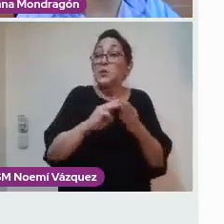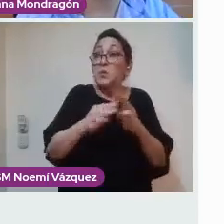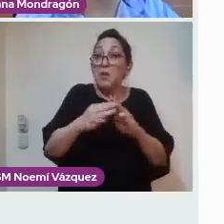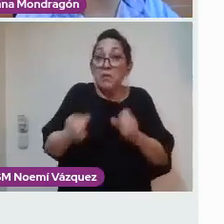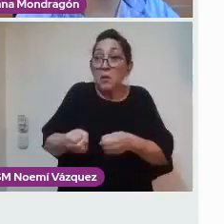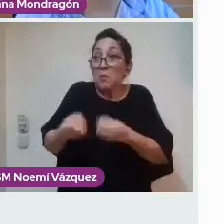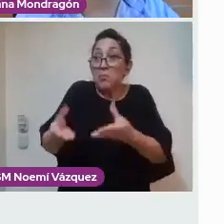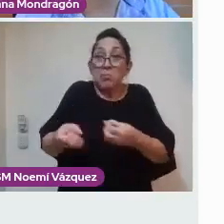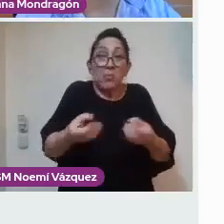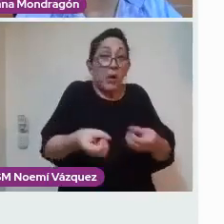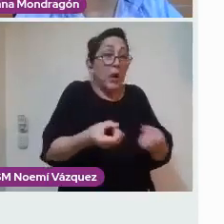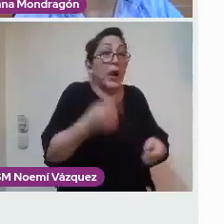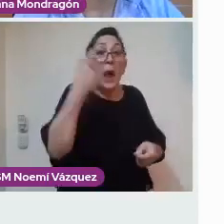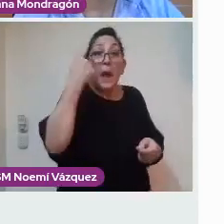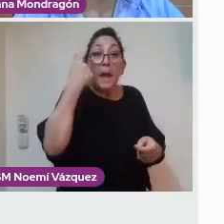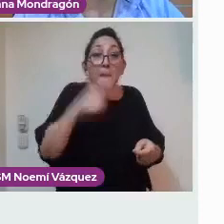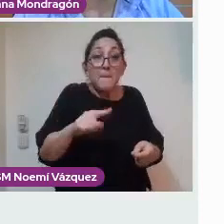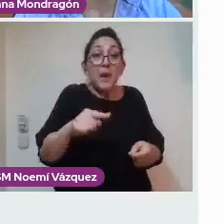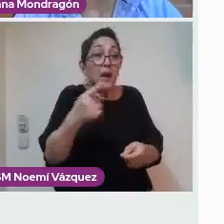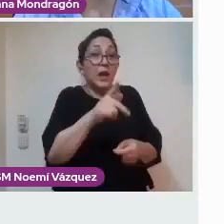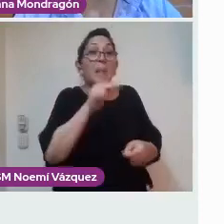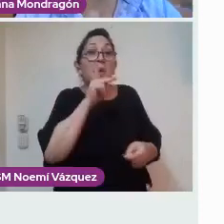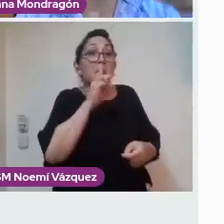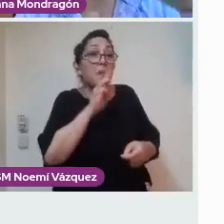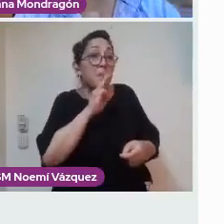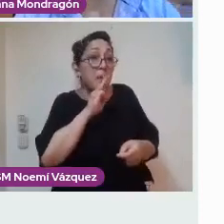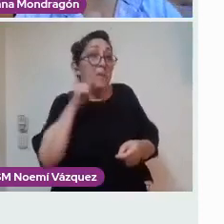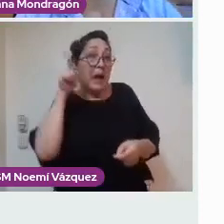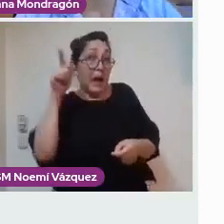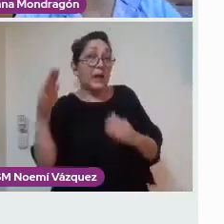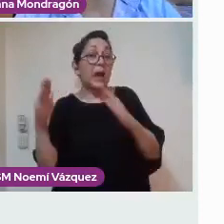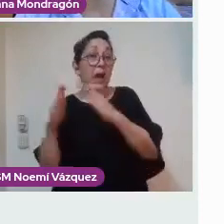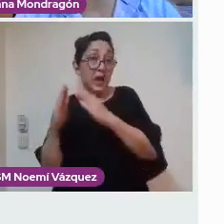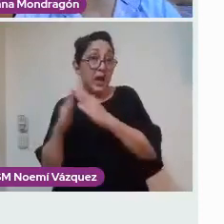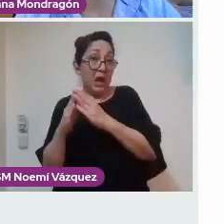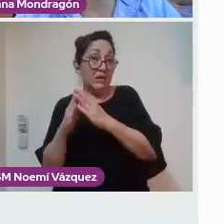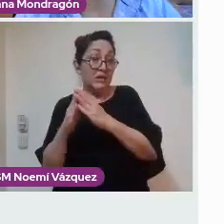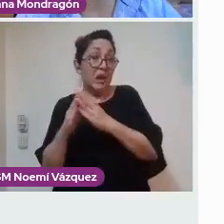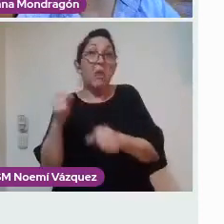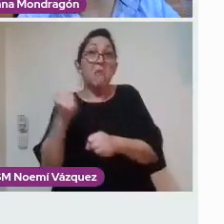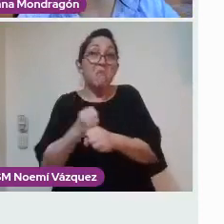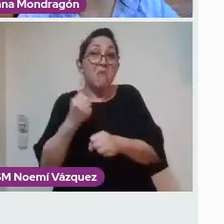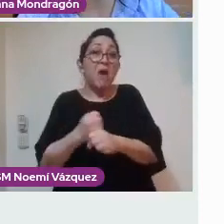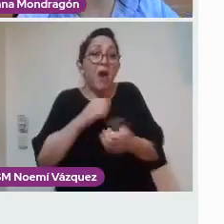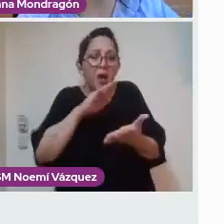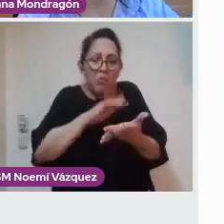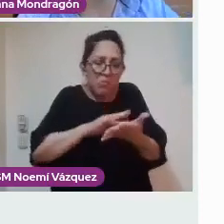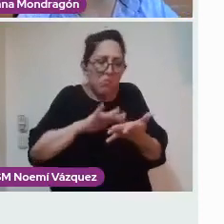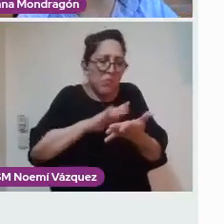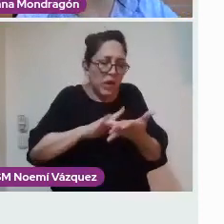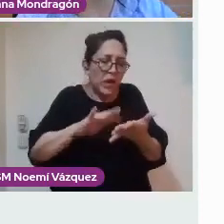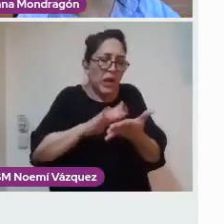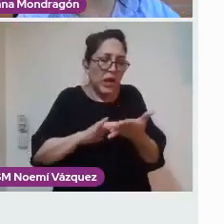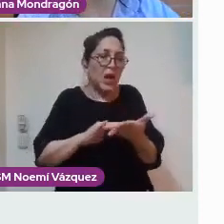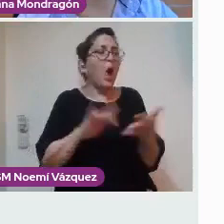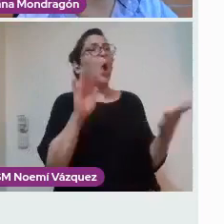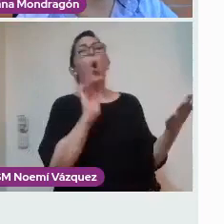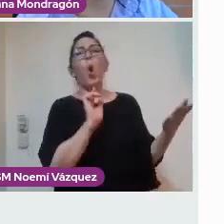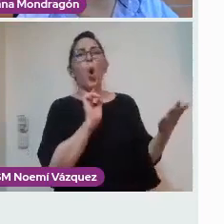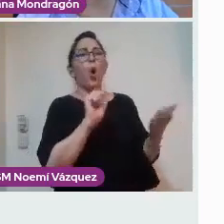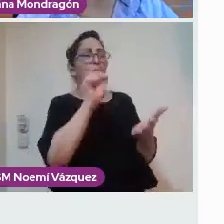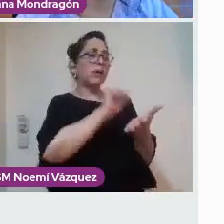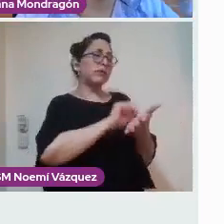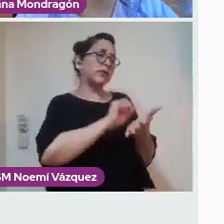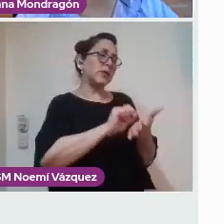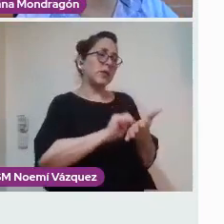la lectoescritura. O cómo si se revisaron algunos valores en la materia de